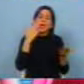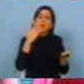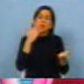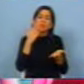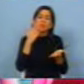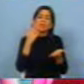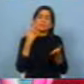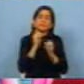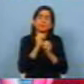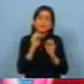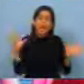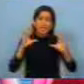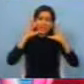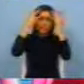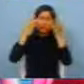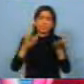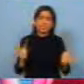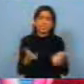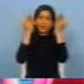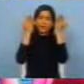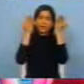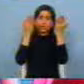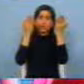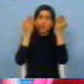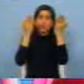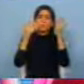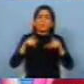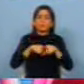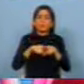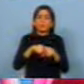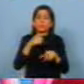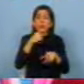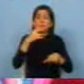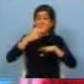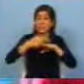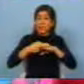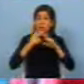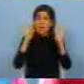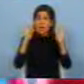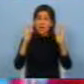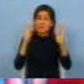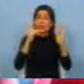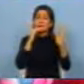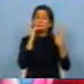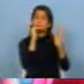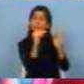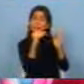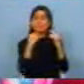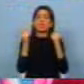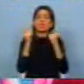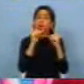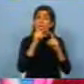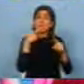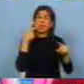se levantó, se enojó, porque le quería pasar un tape de un corte en el que aparentemente se nota que no le gritan eso que dice que ella dice